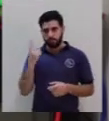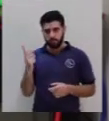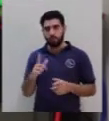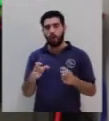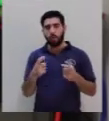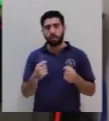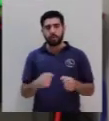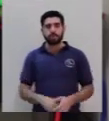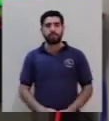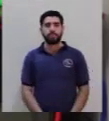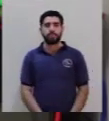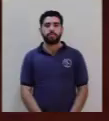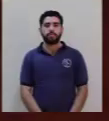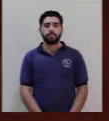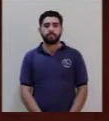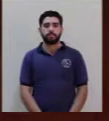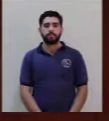favor.